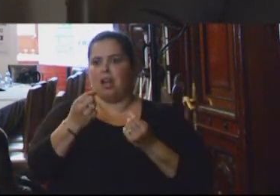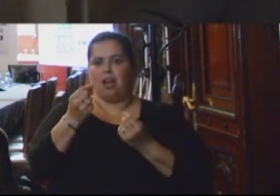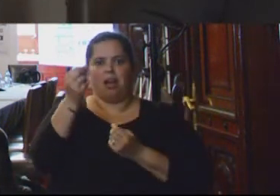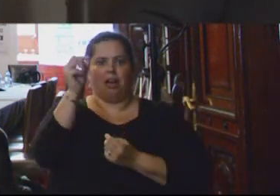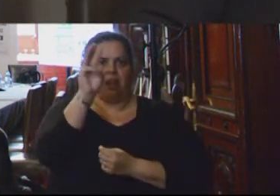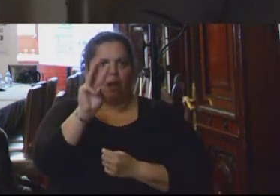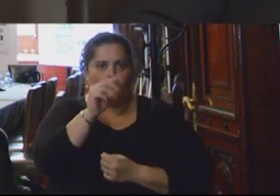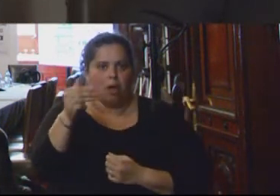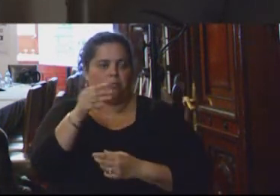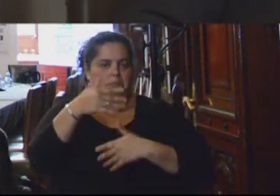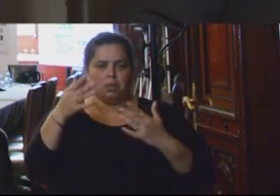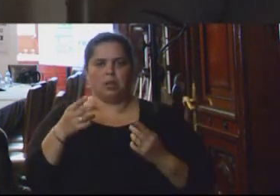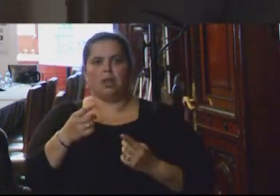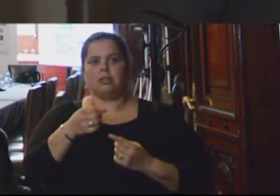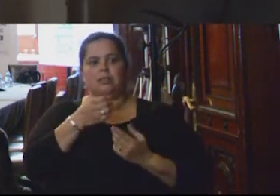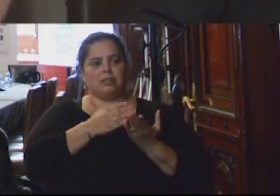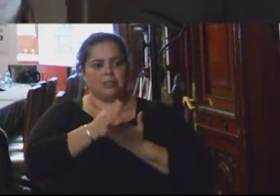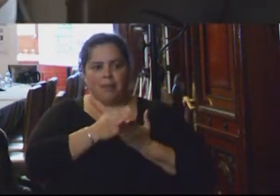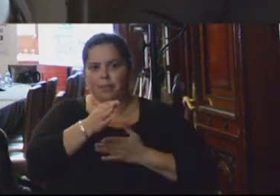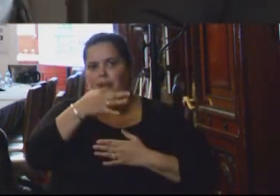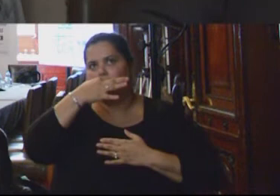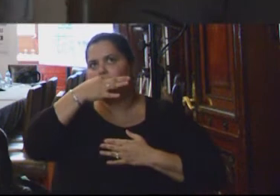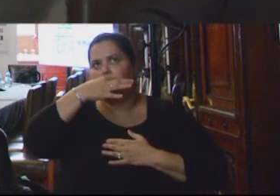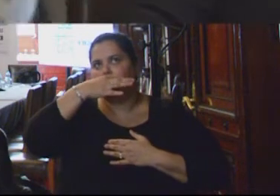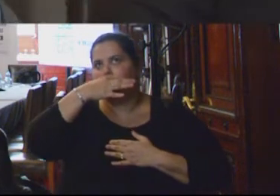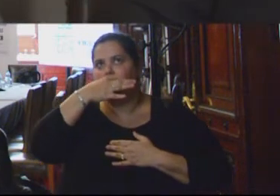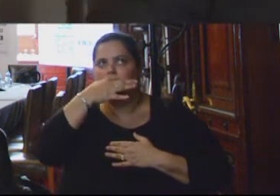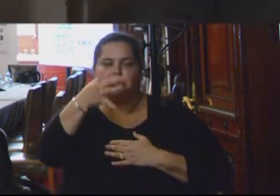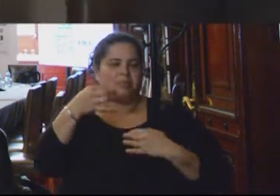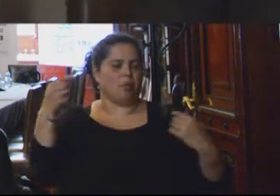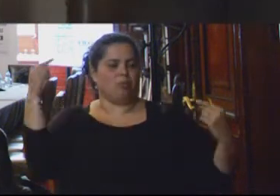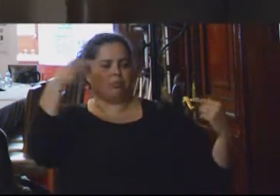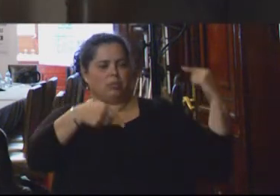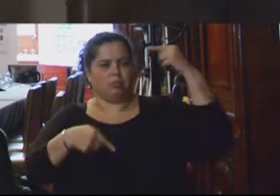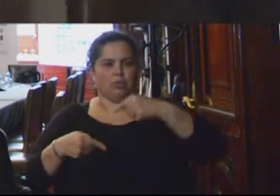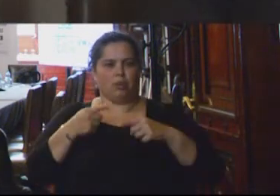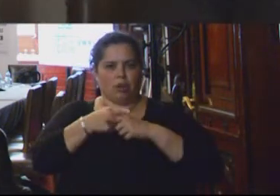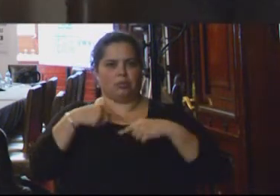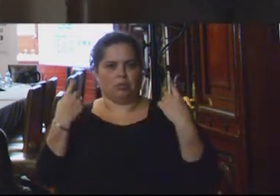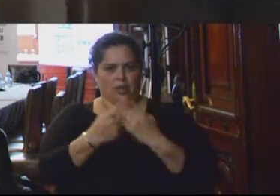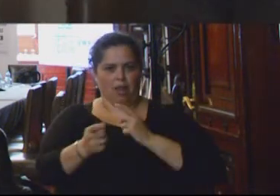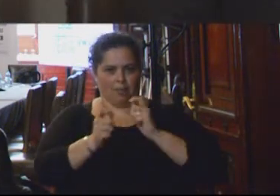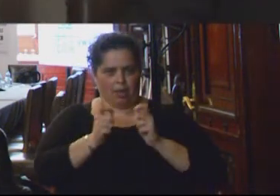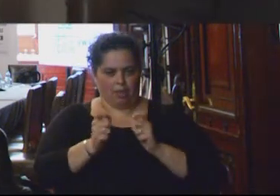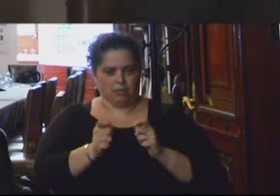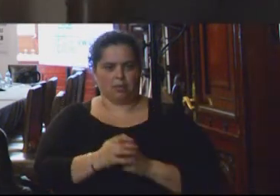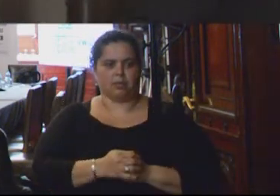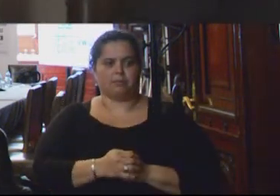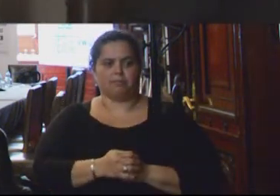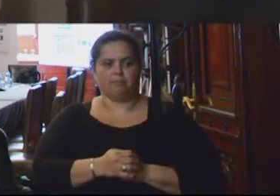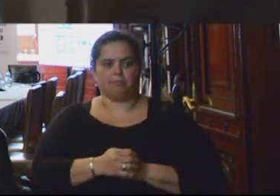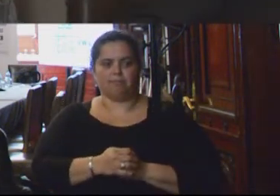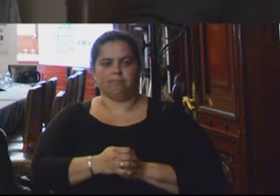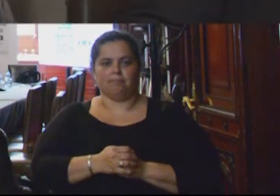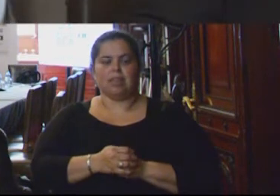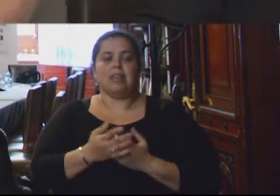los caretucos, la babosada de la semana, la frase que haya dicho algún comunicador, y